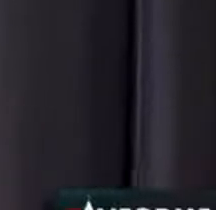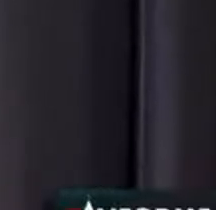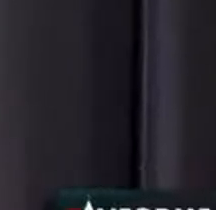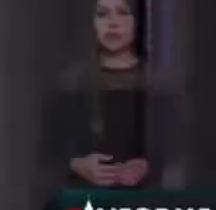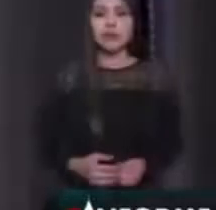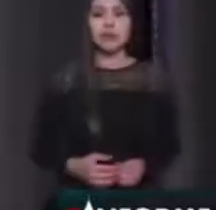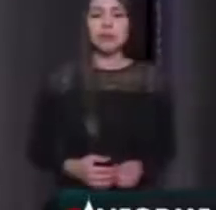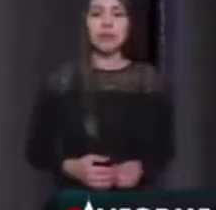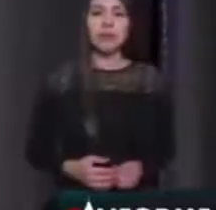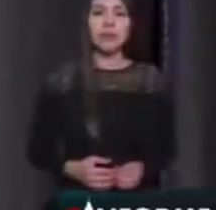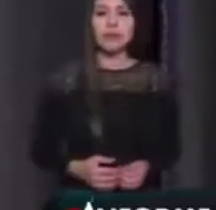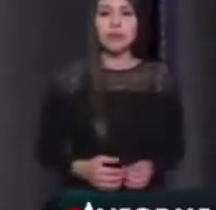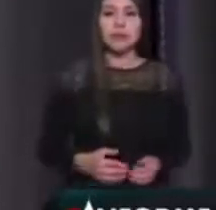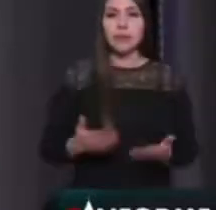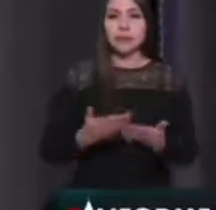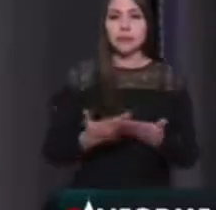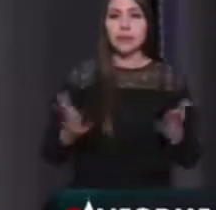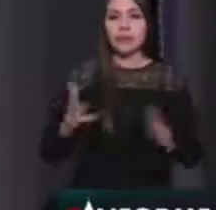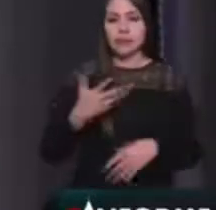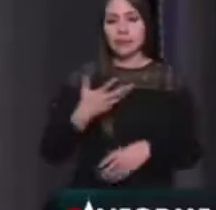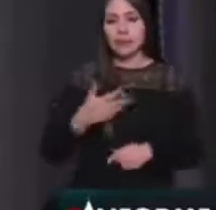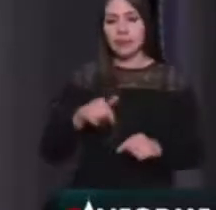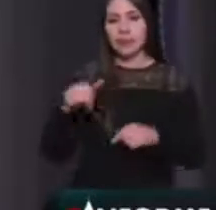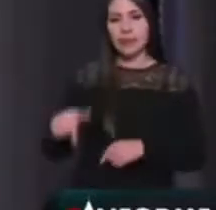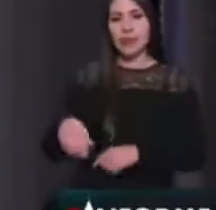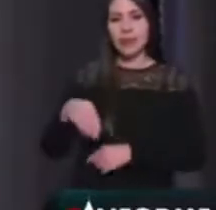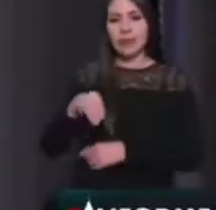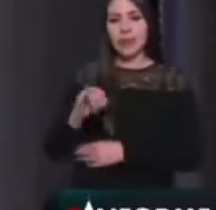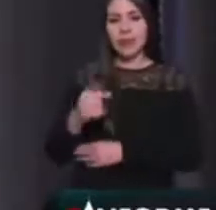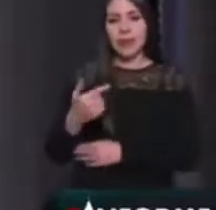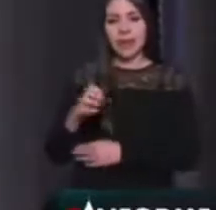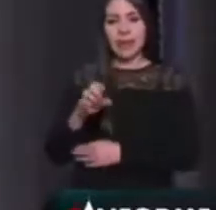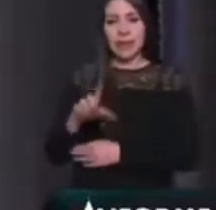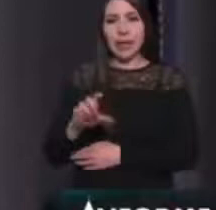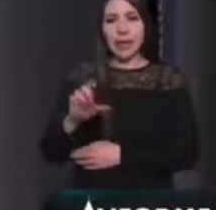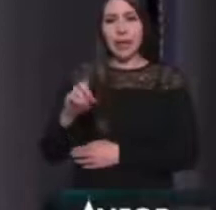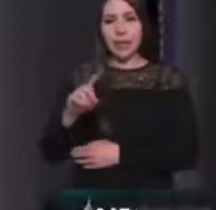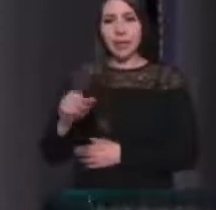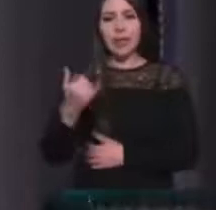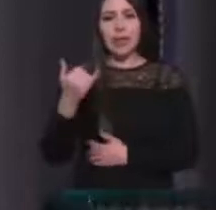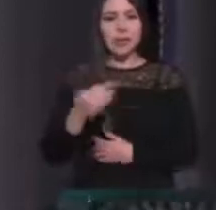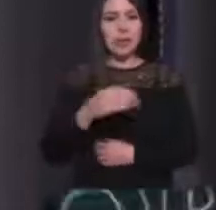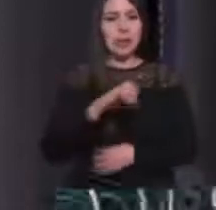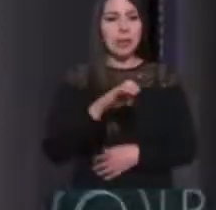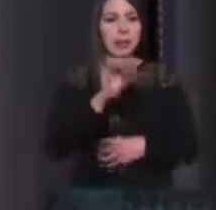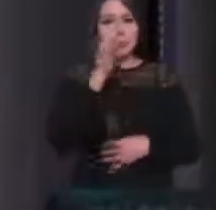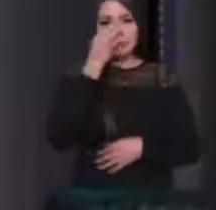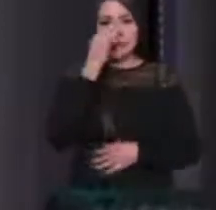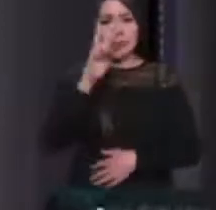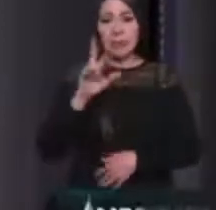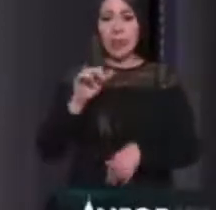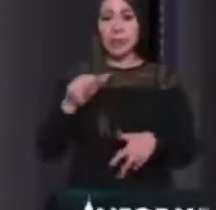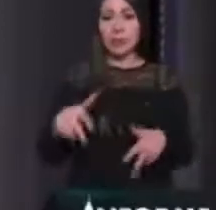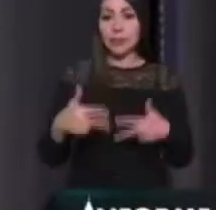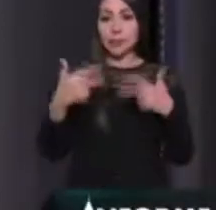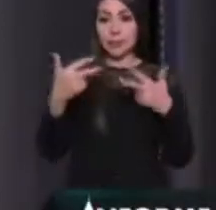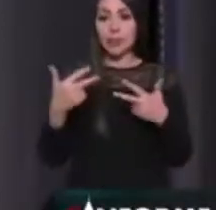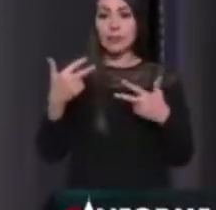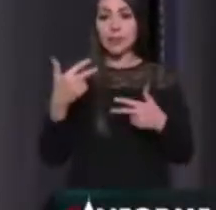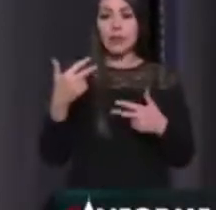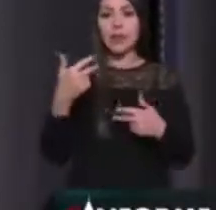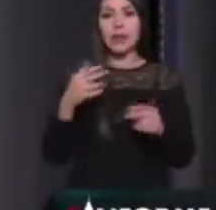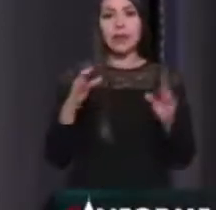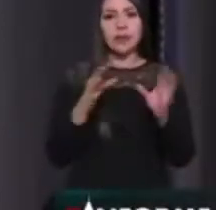Bueno, ya está con nosotros aquí en el estudio Miguel Elorza. Meme Yamel está a unos segundos de conectarse con nosotros para